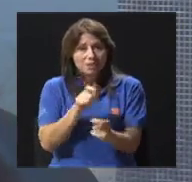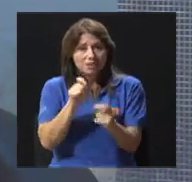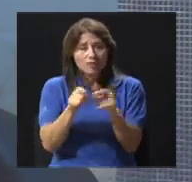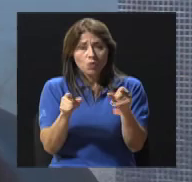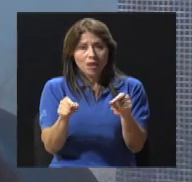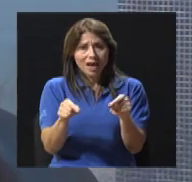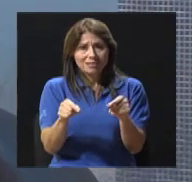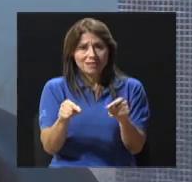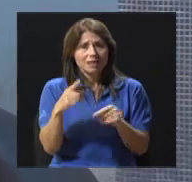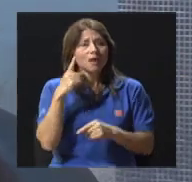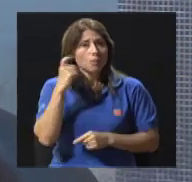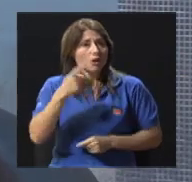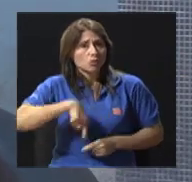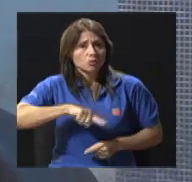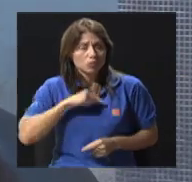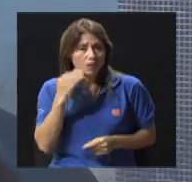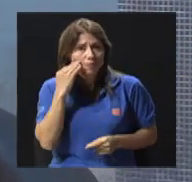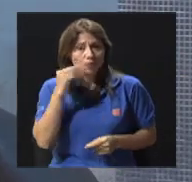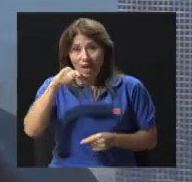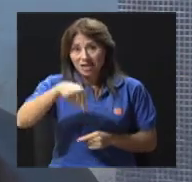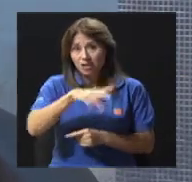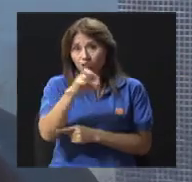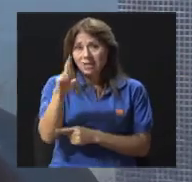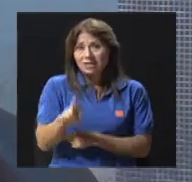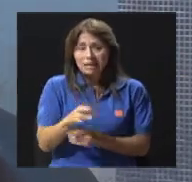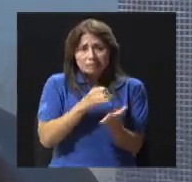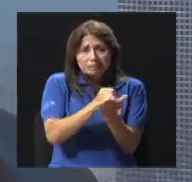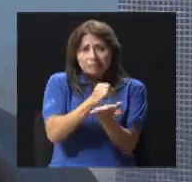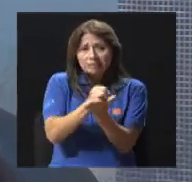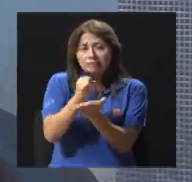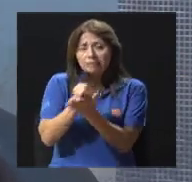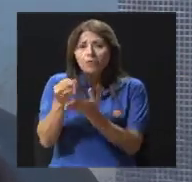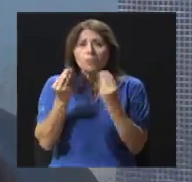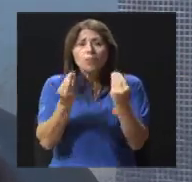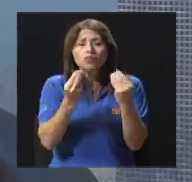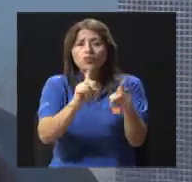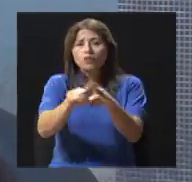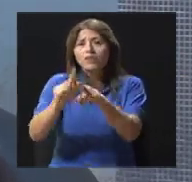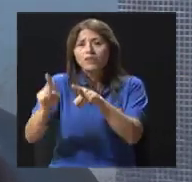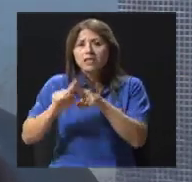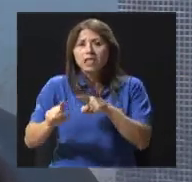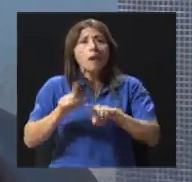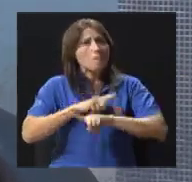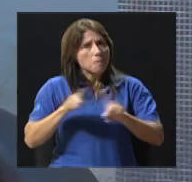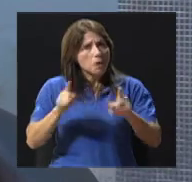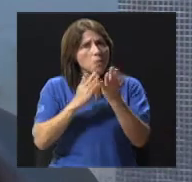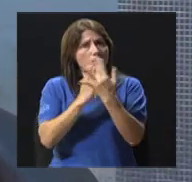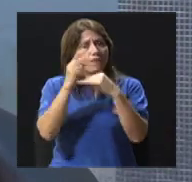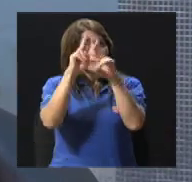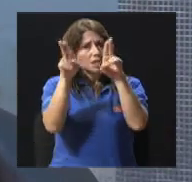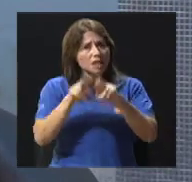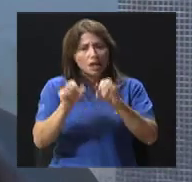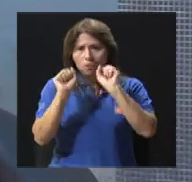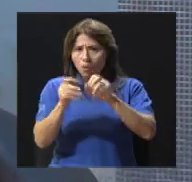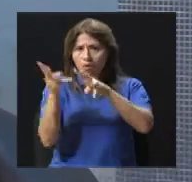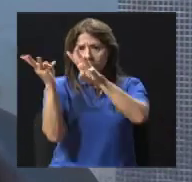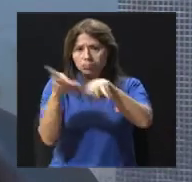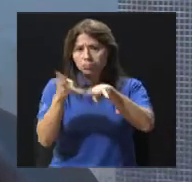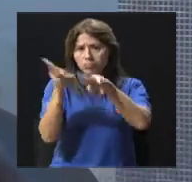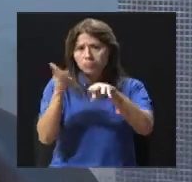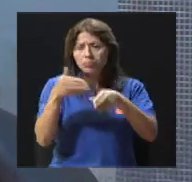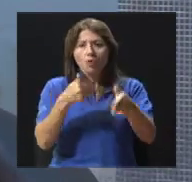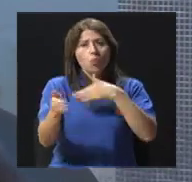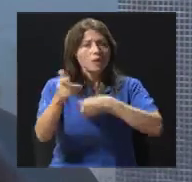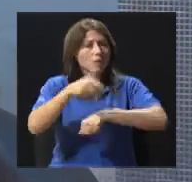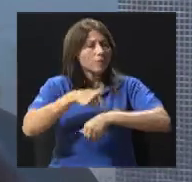que hay muchas líneas de investigación en este país de tumores muy específicos, existe una gran cantidad de información disponible en línea que la persona lo puede acceder a